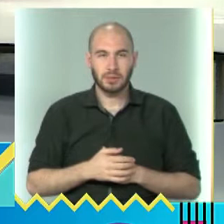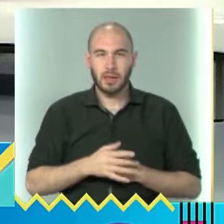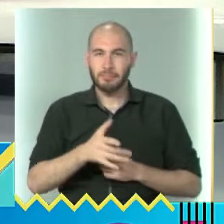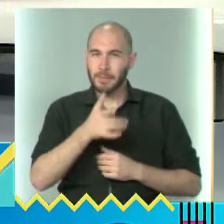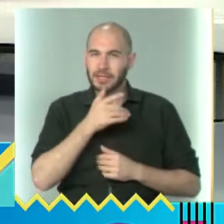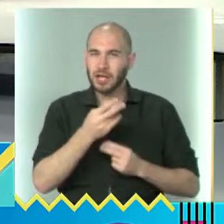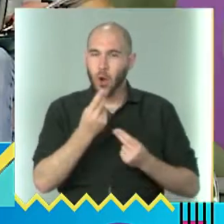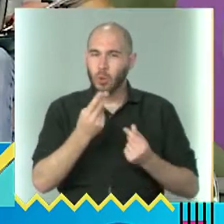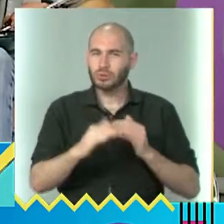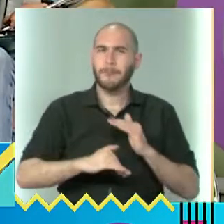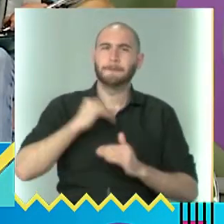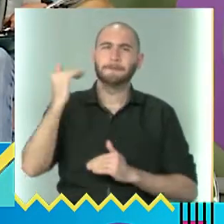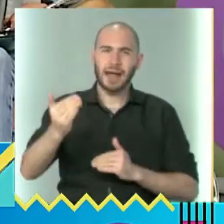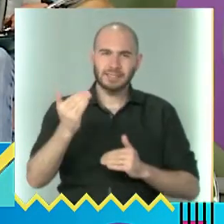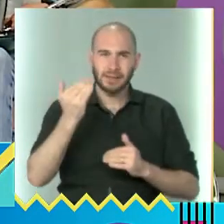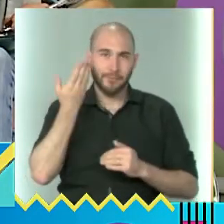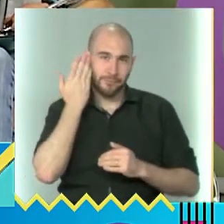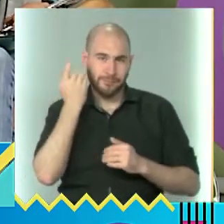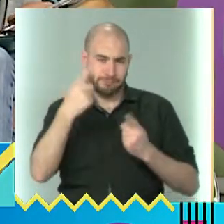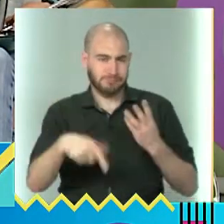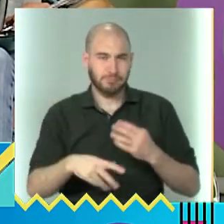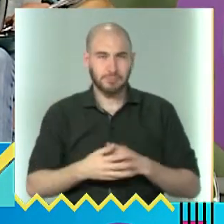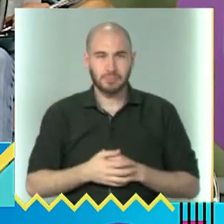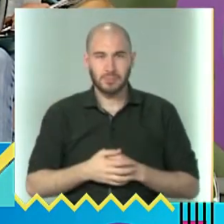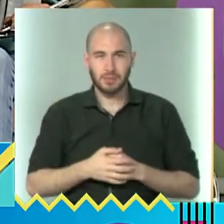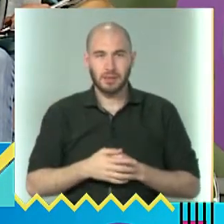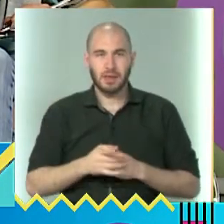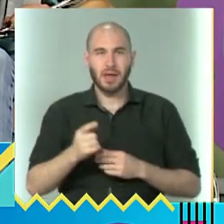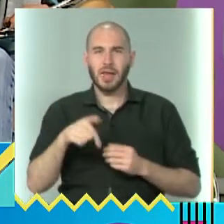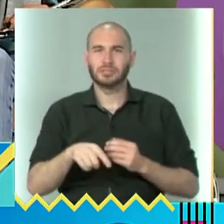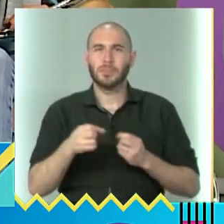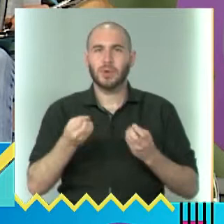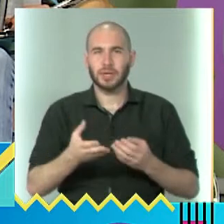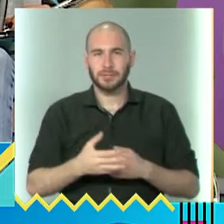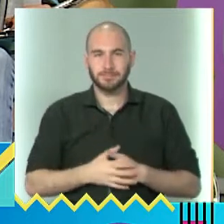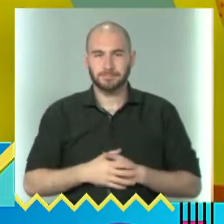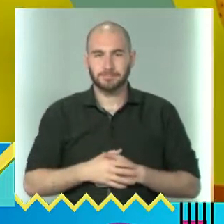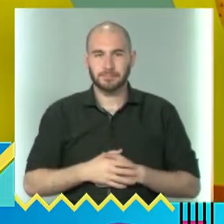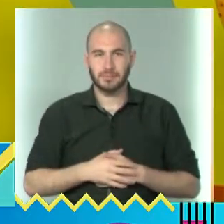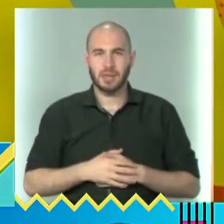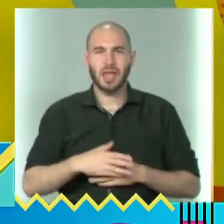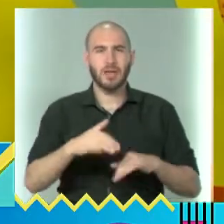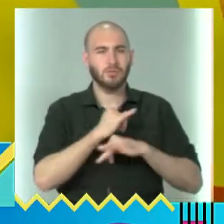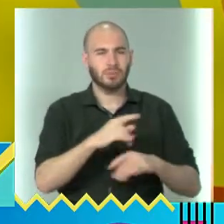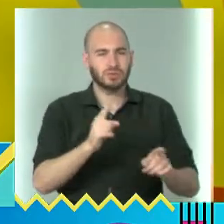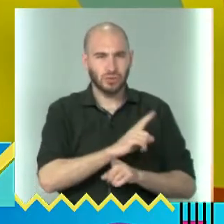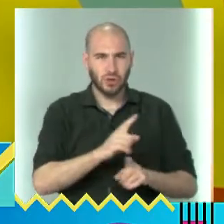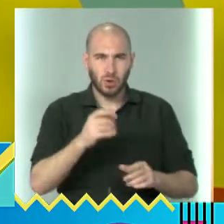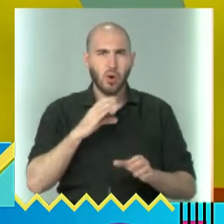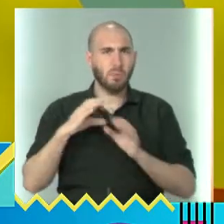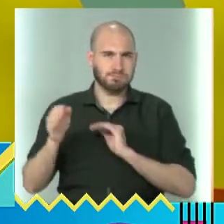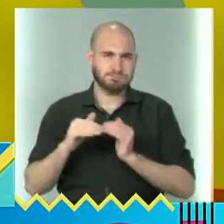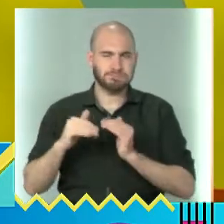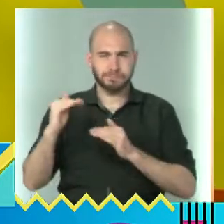que el uso mayoritario de las redes pertenece a un orden menos de la información, diría yo, que de la